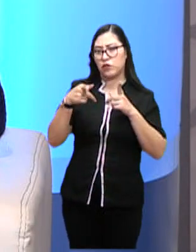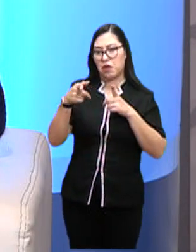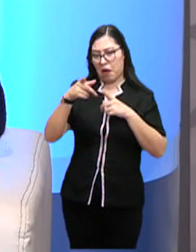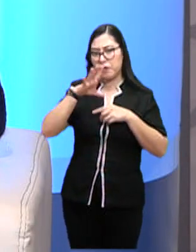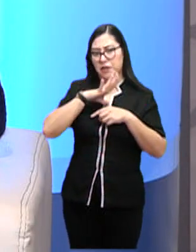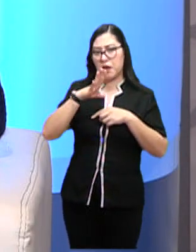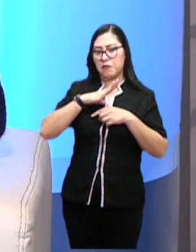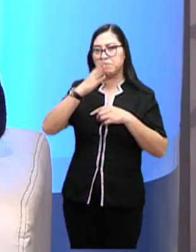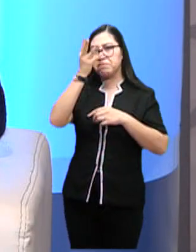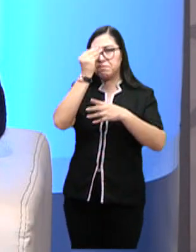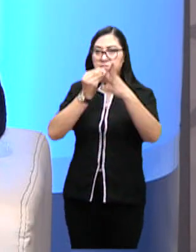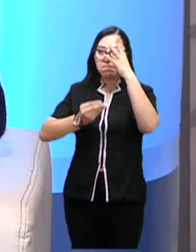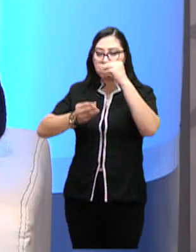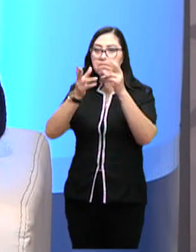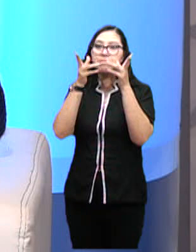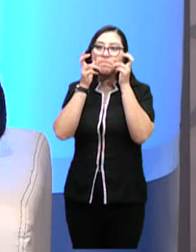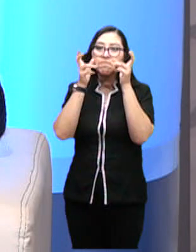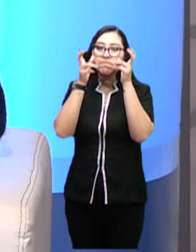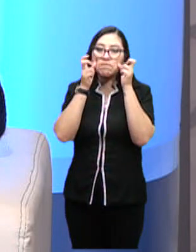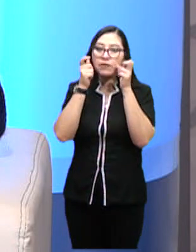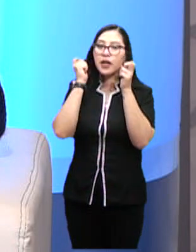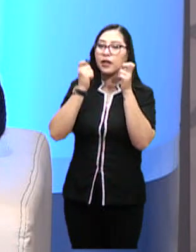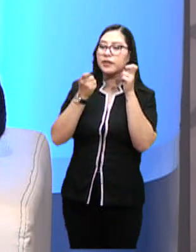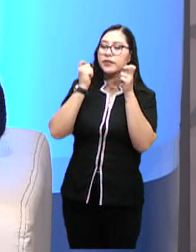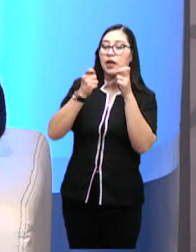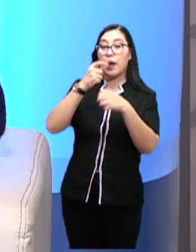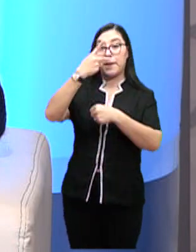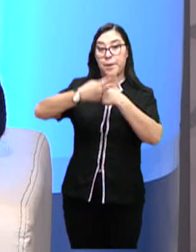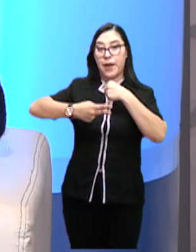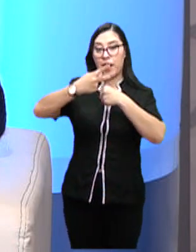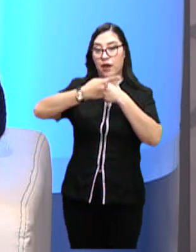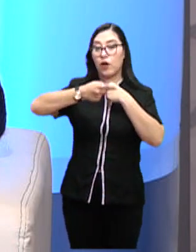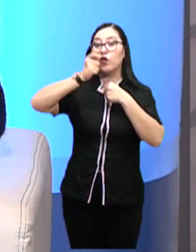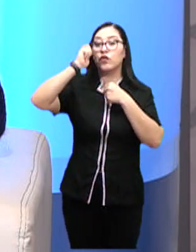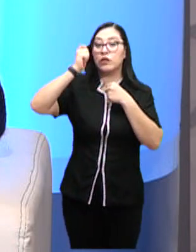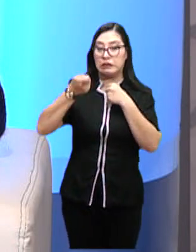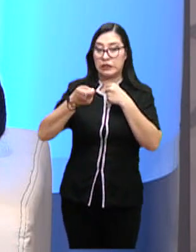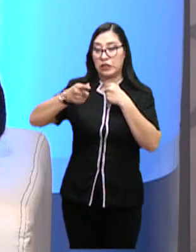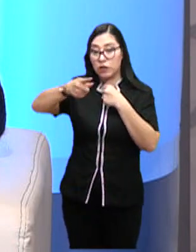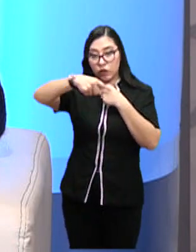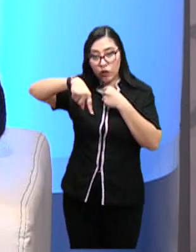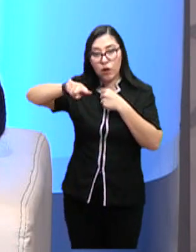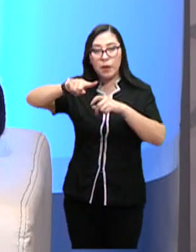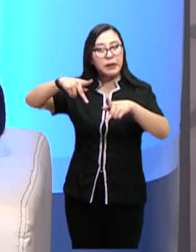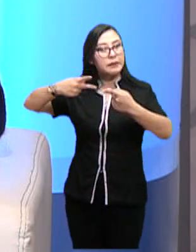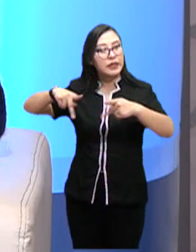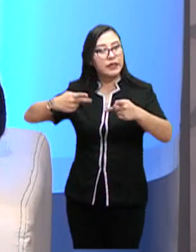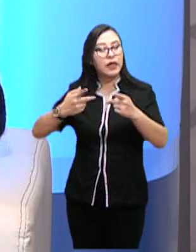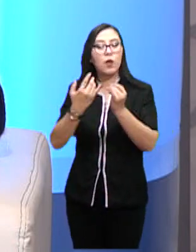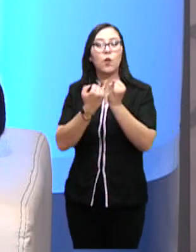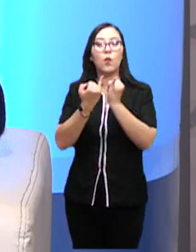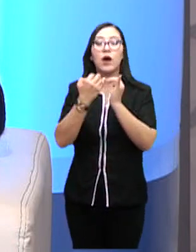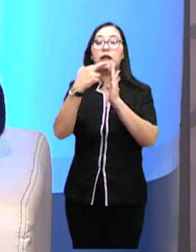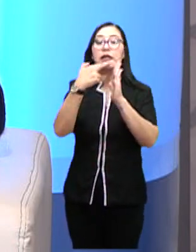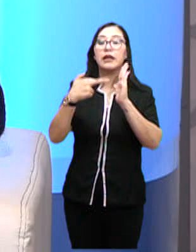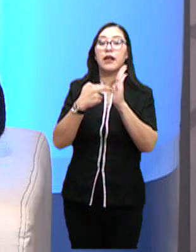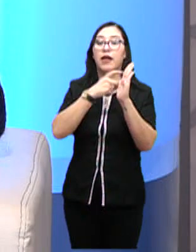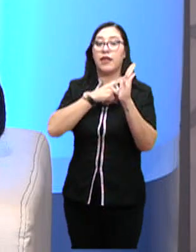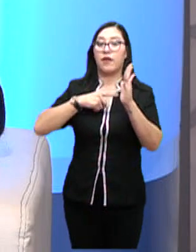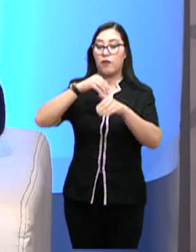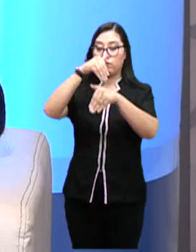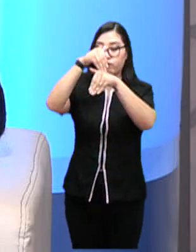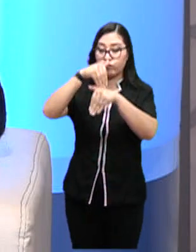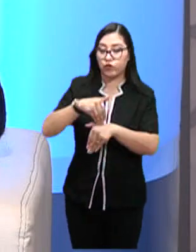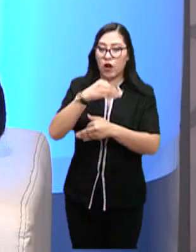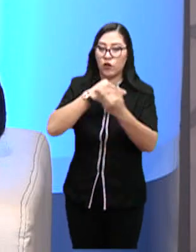cursos, en donde se les indica precisamente el riesgo que representa para ellos también y la normatividad que deben de seguir en